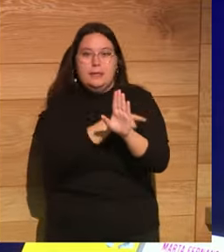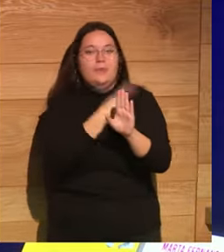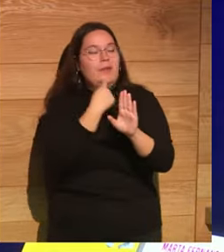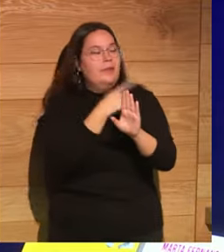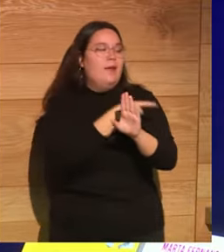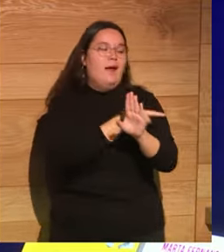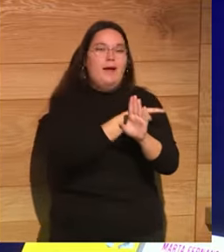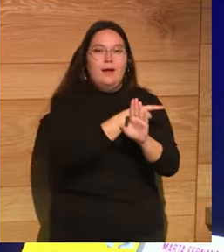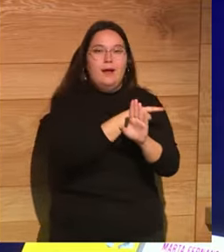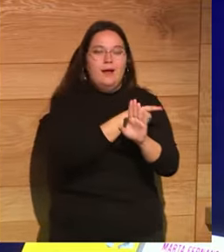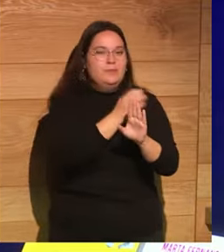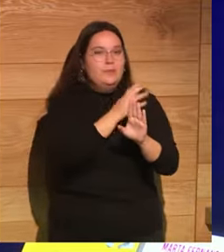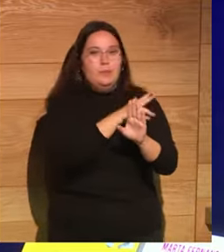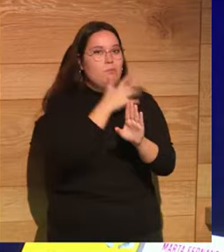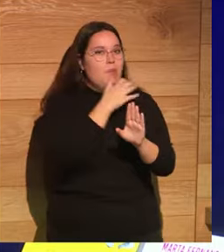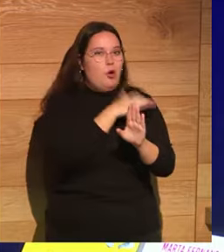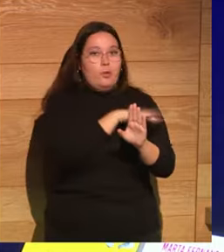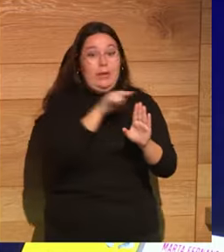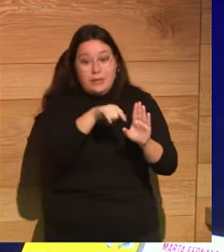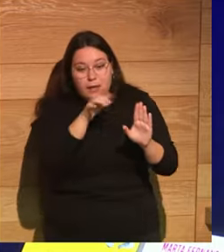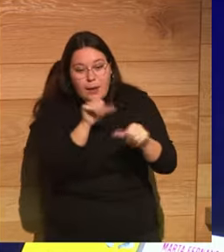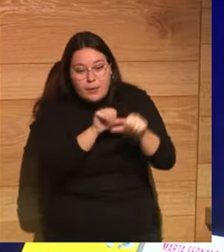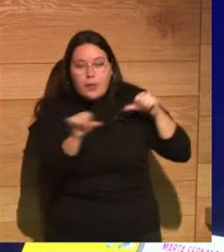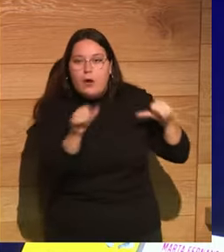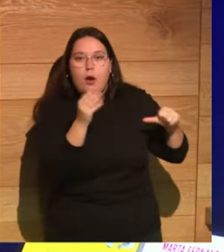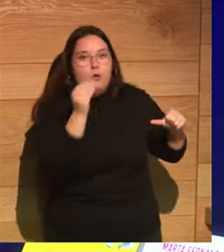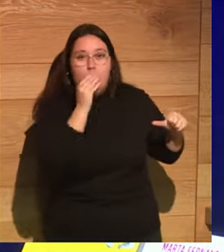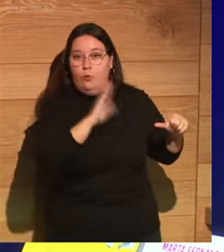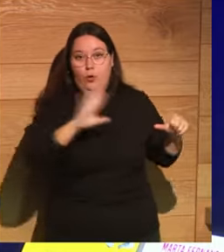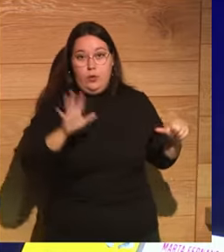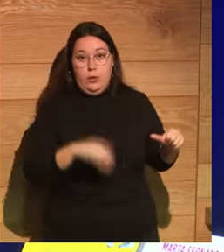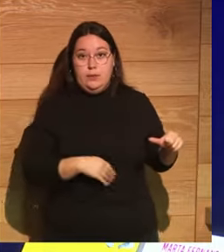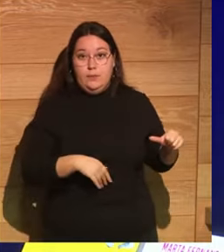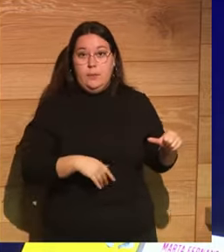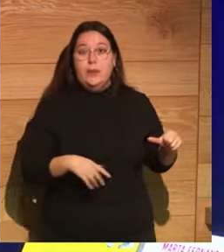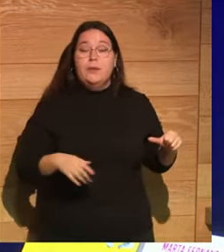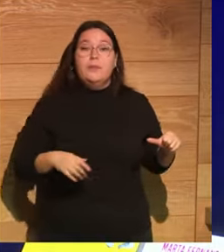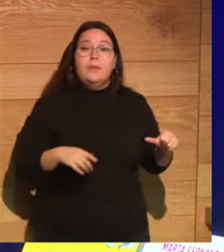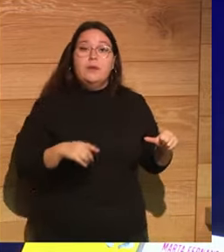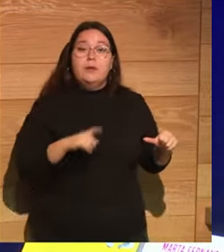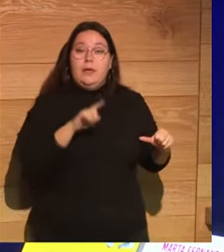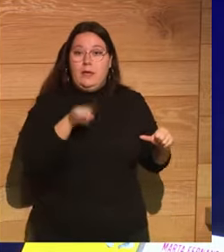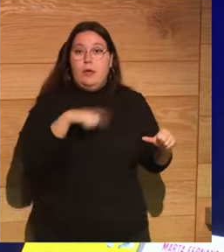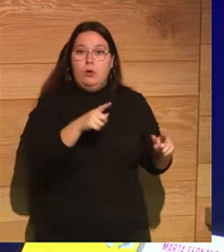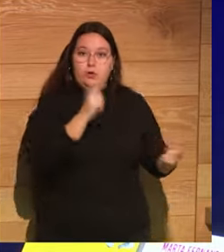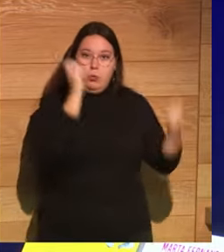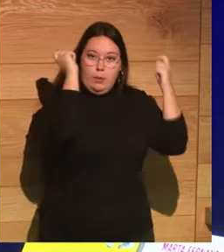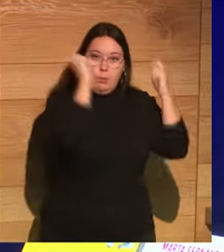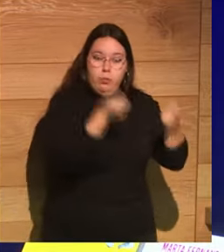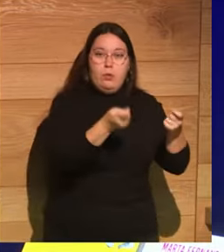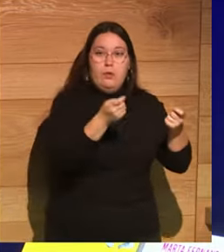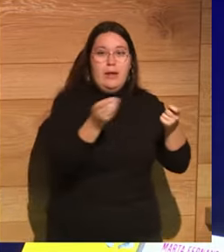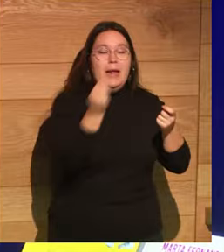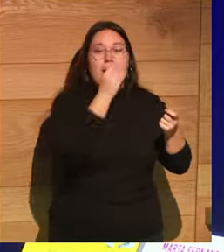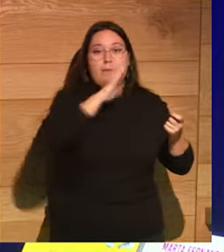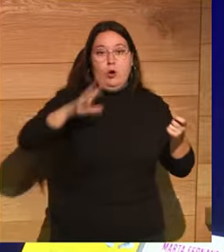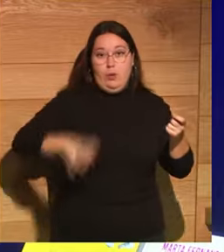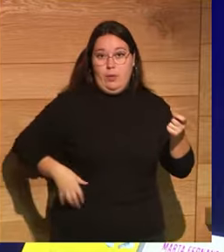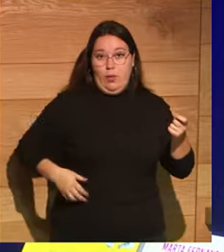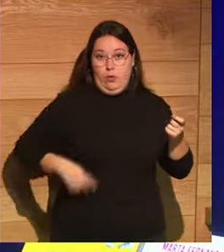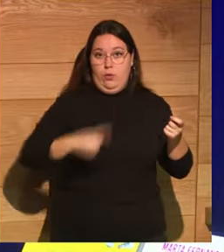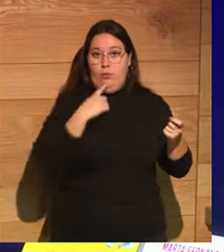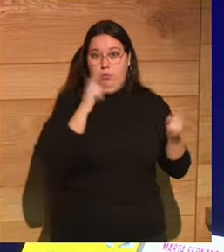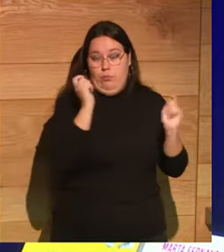poder decir que estos son los mejores, sobre todo el emperador Trajano, que el Senado le nombra Optimus Princeps, el mejor de los emperadores.